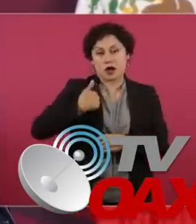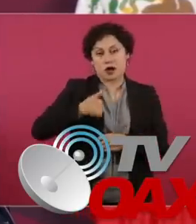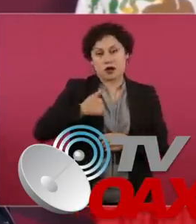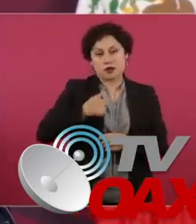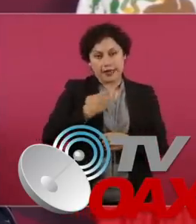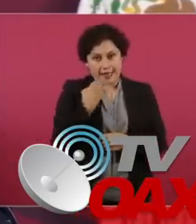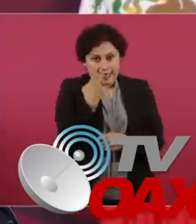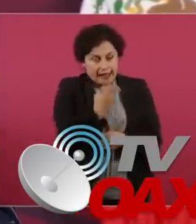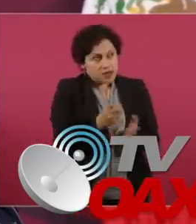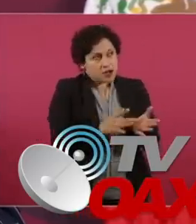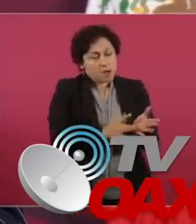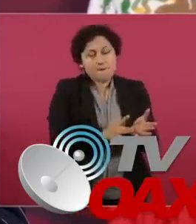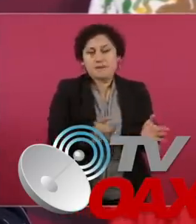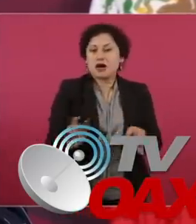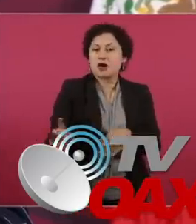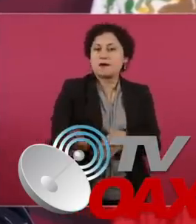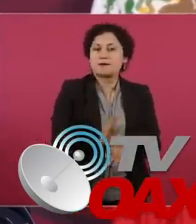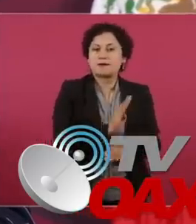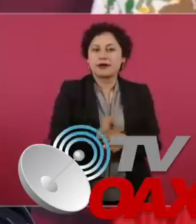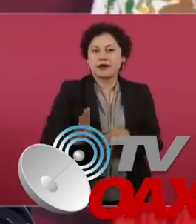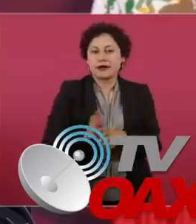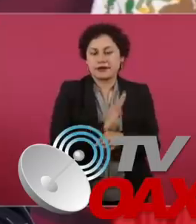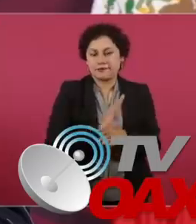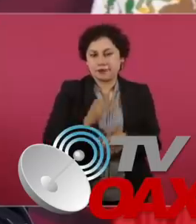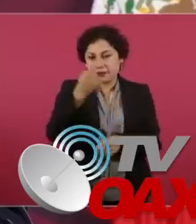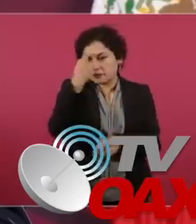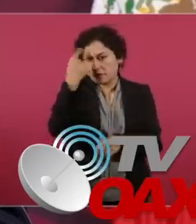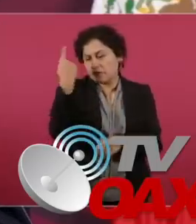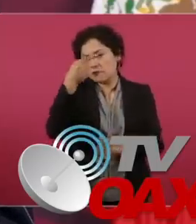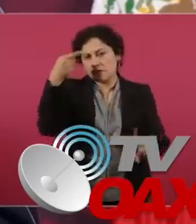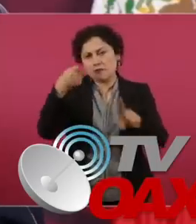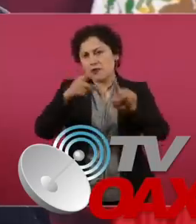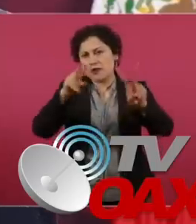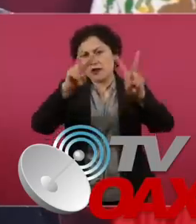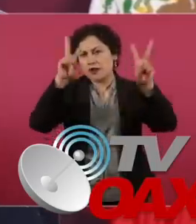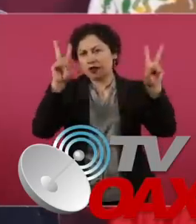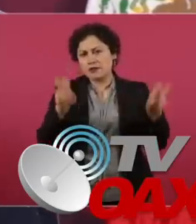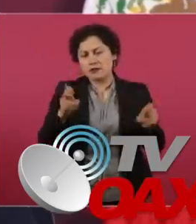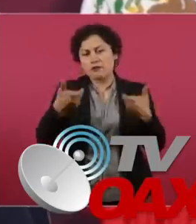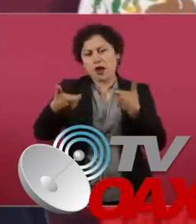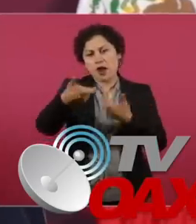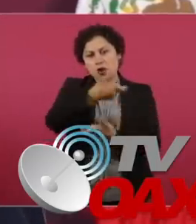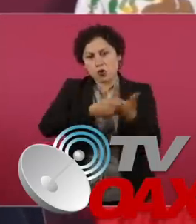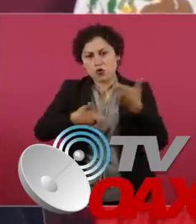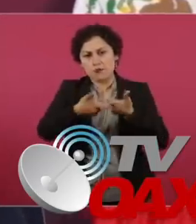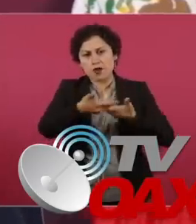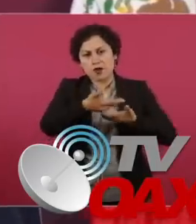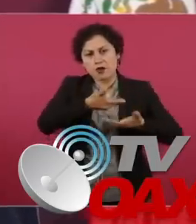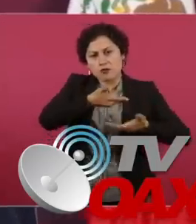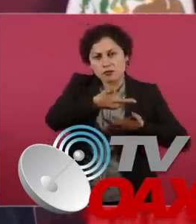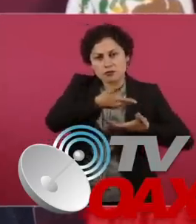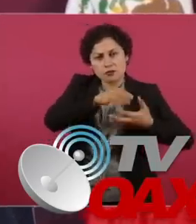nuestras relaciones comerciales, económicas con Canadá y con Estados Unidos.